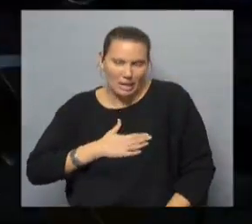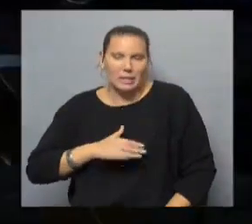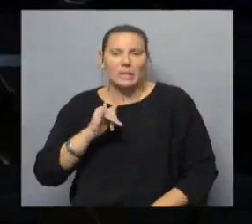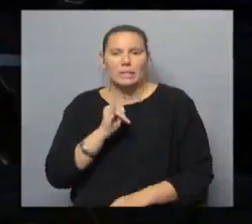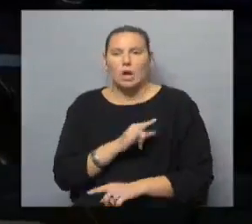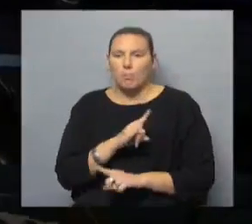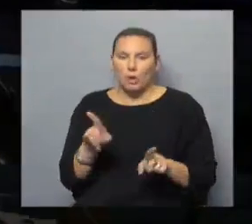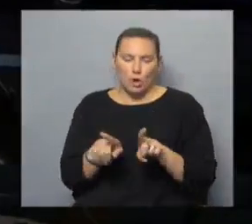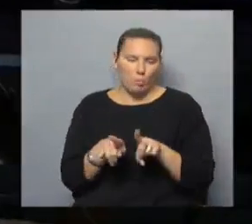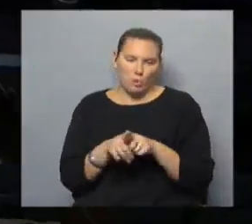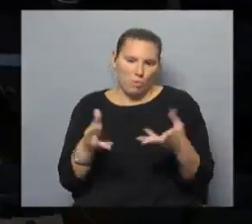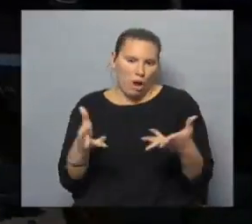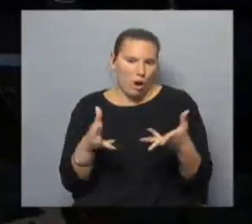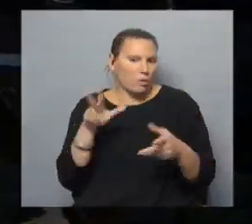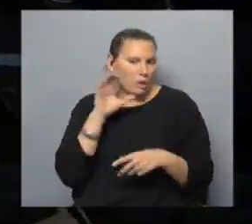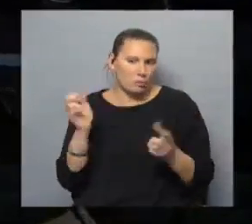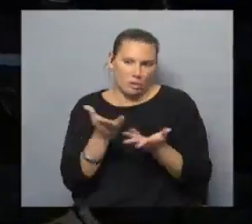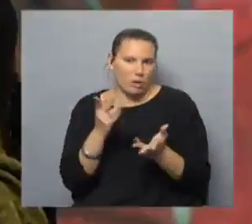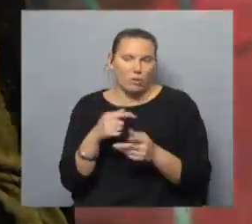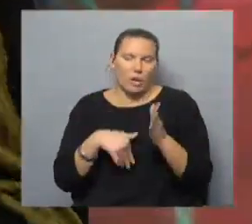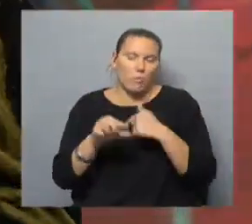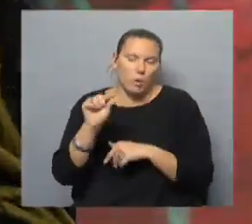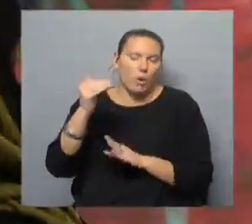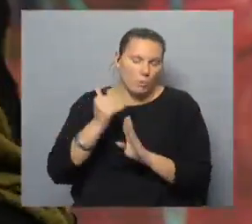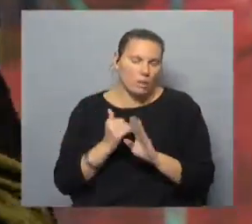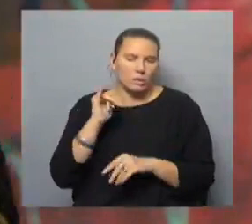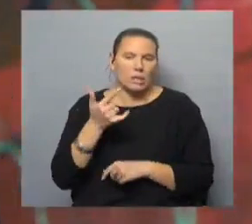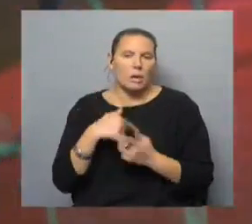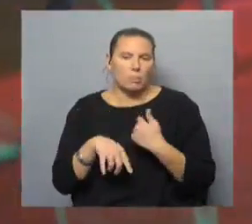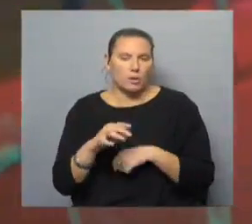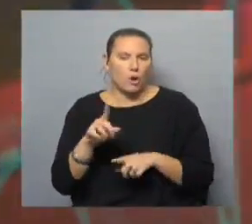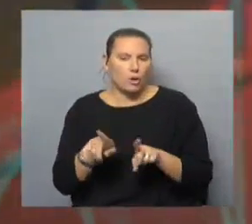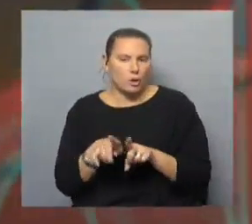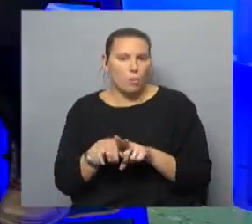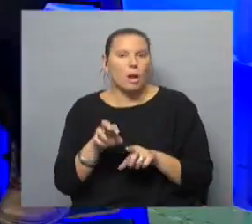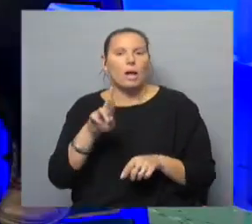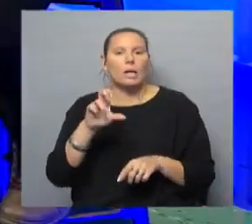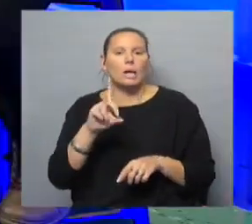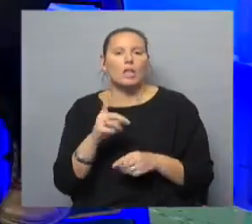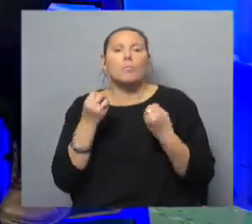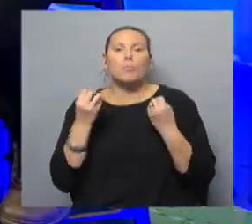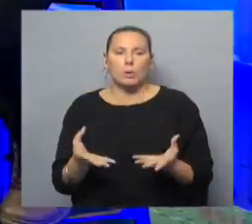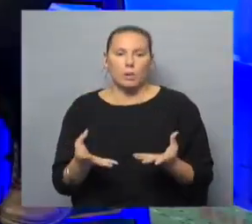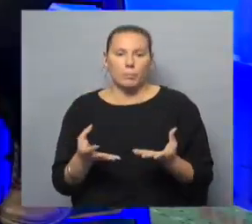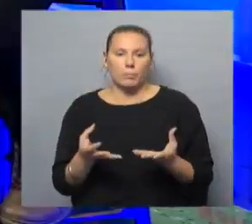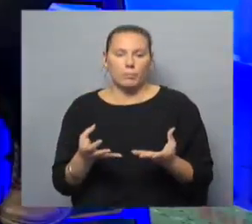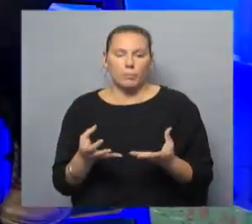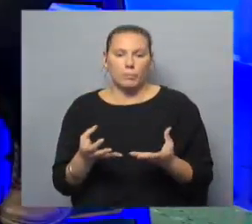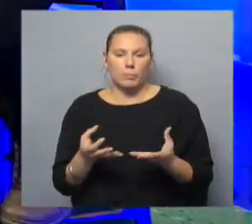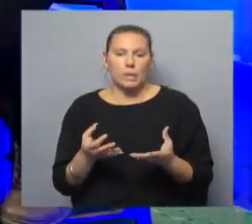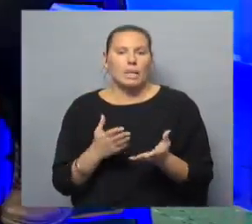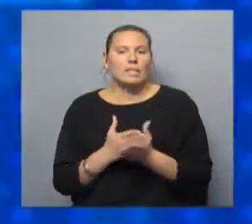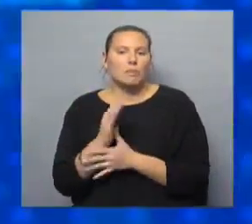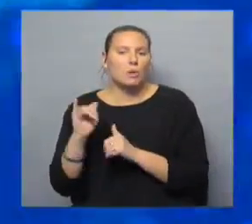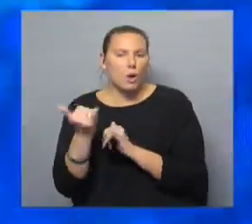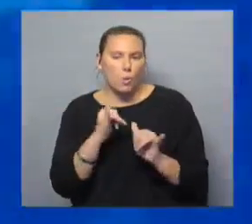lo tranqui que es en este formato. ¿Por qué Red? Bueno, en realidad que siempre